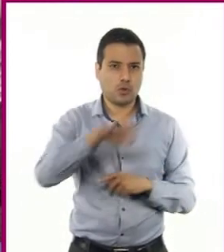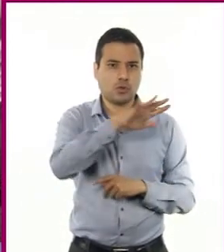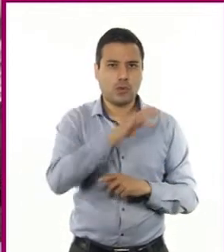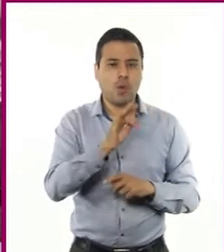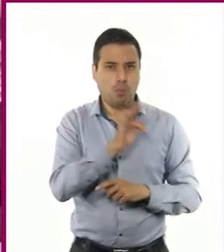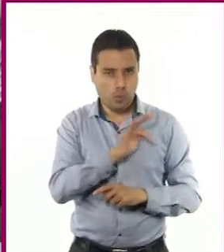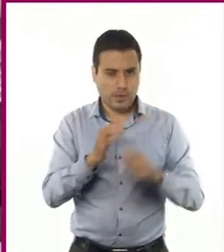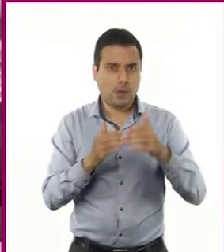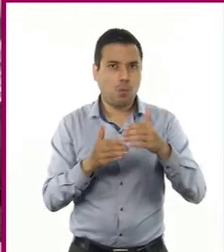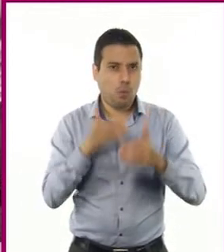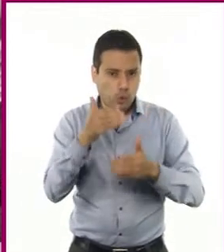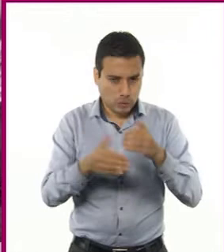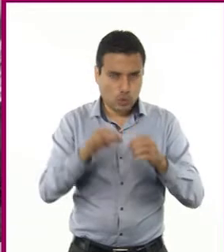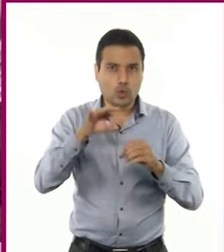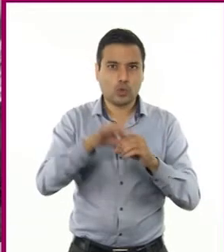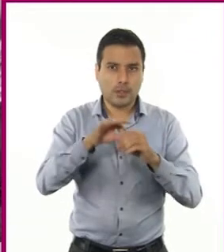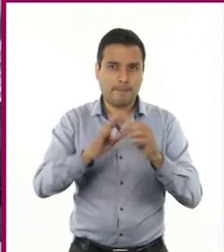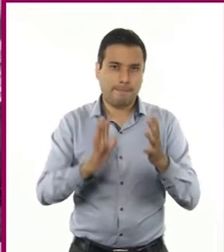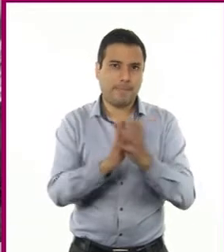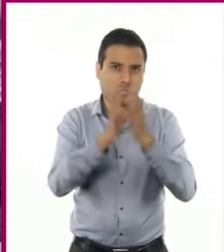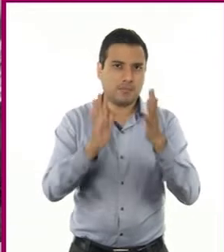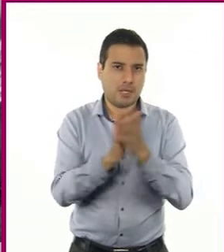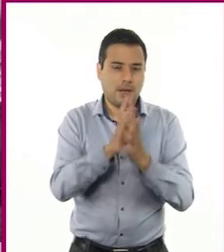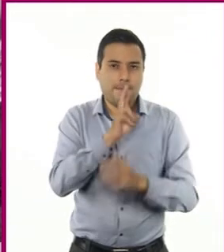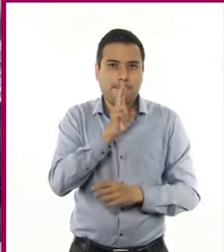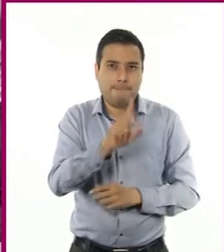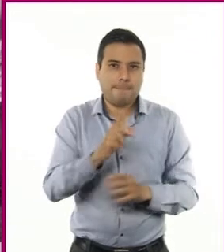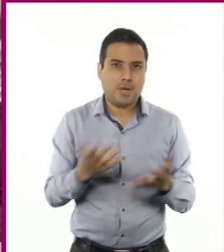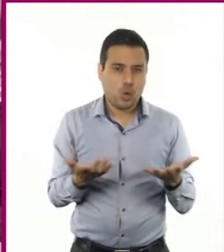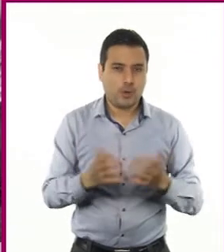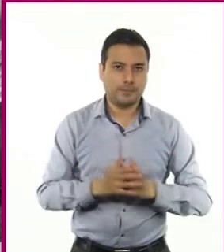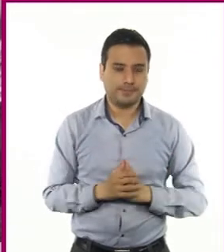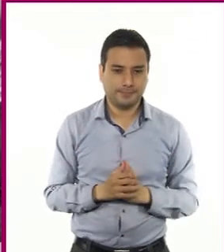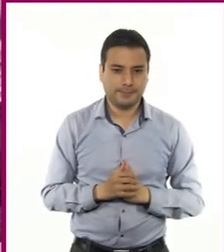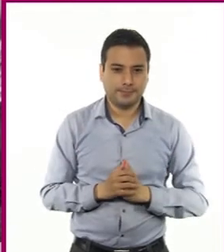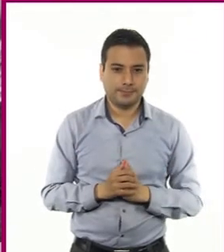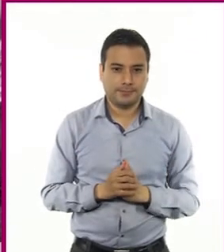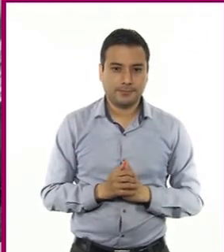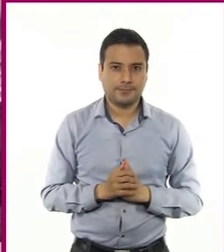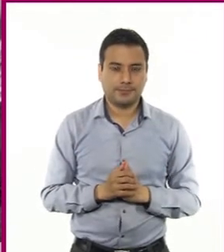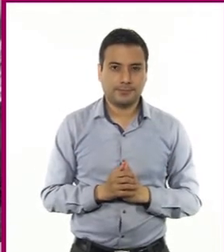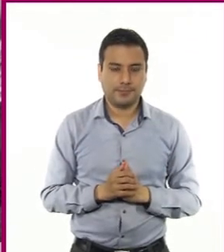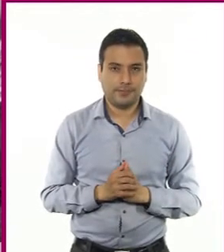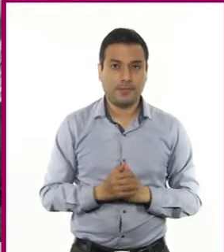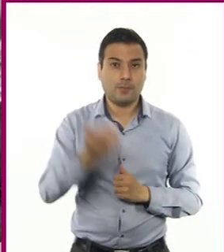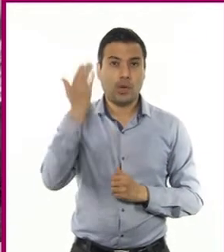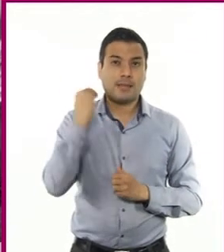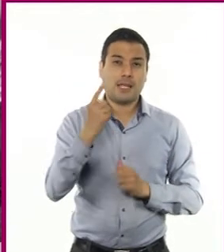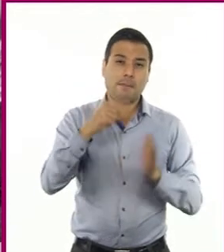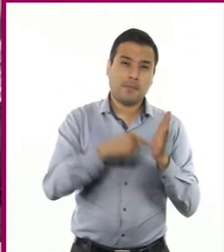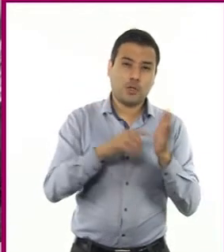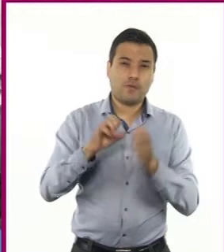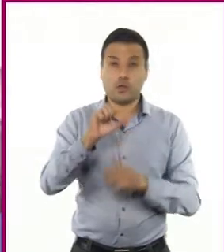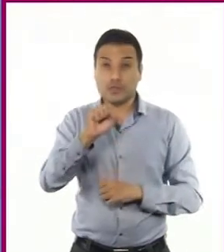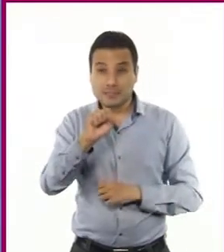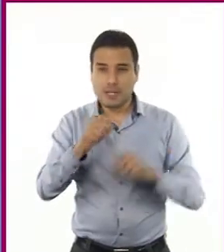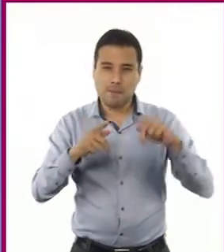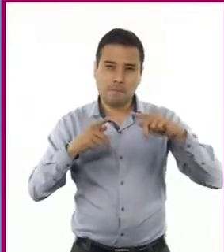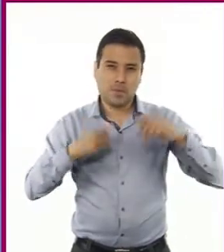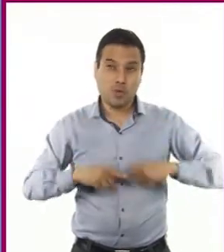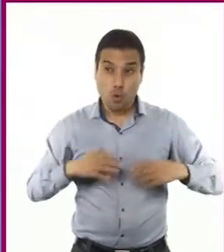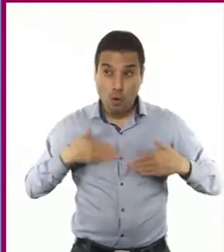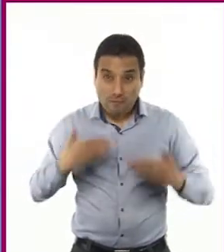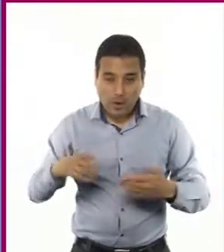dotara de una legitimidad que el régimen había estado perdiendo dramáticamente desde finales de los años 60.